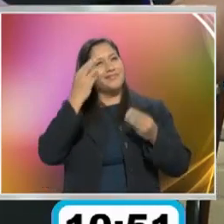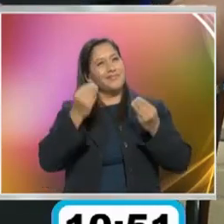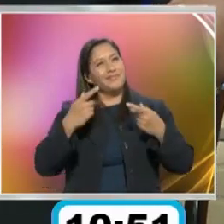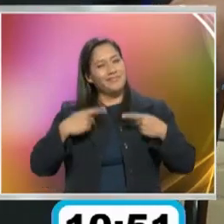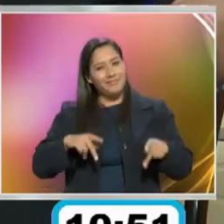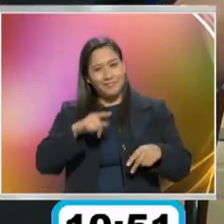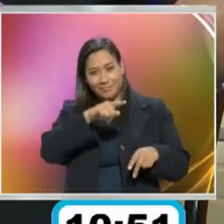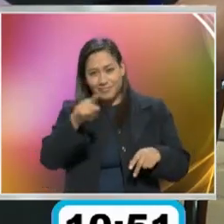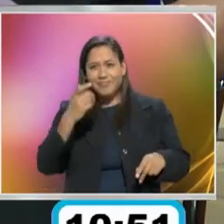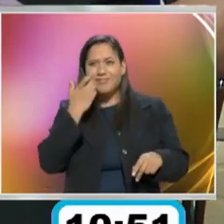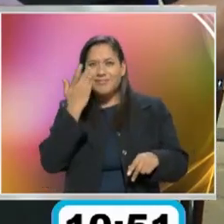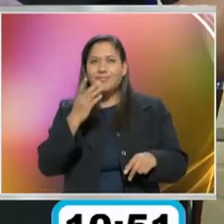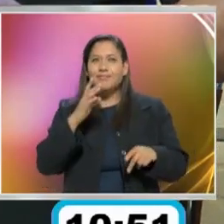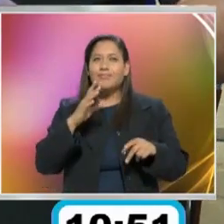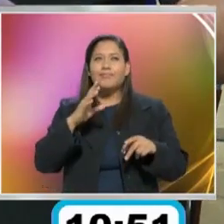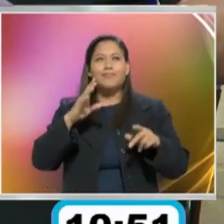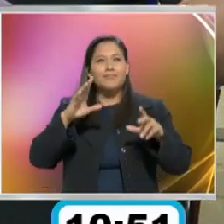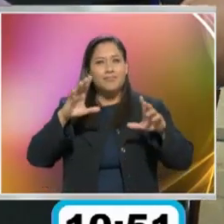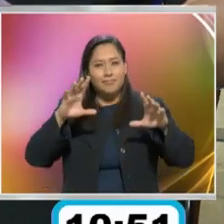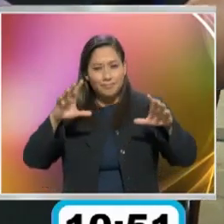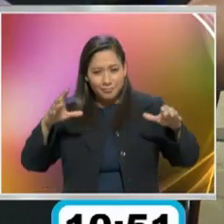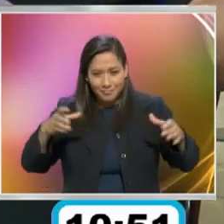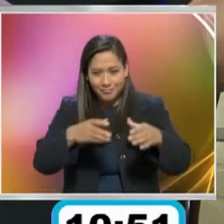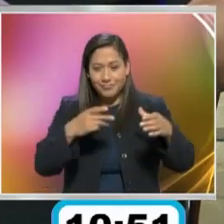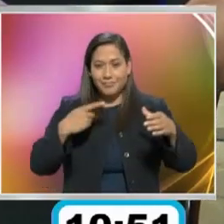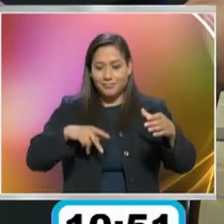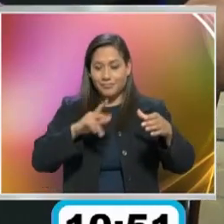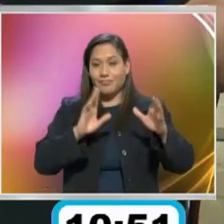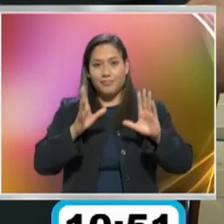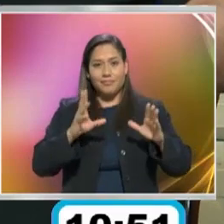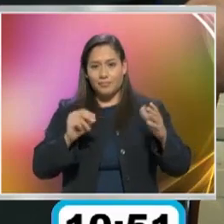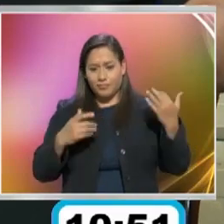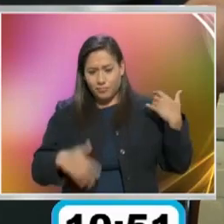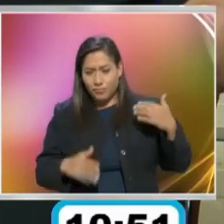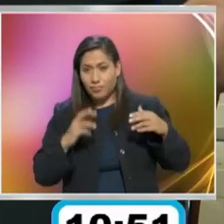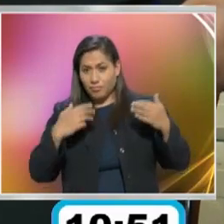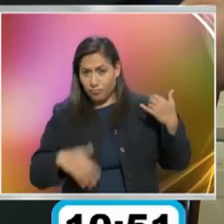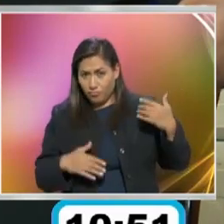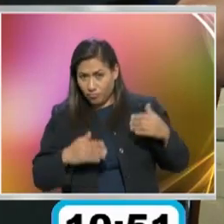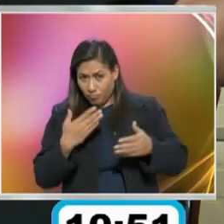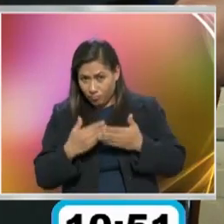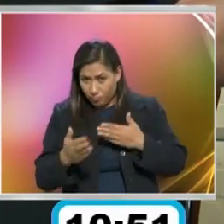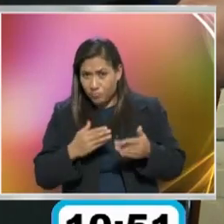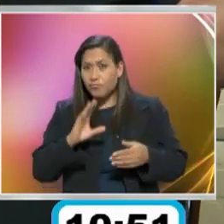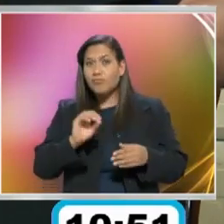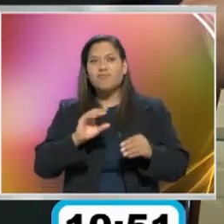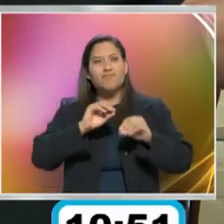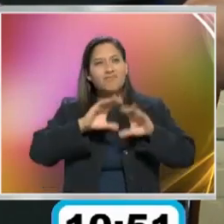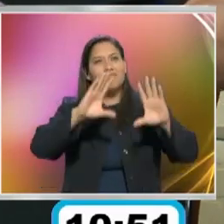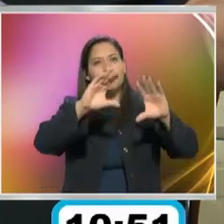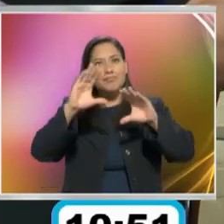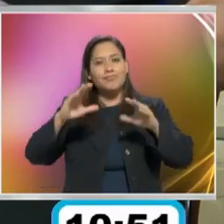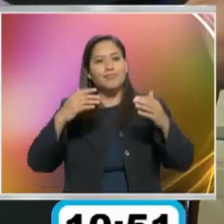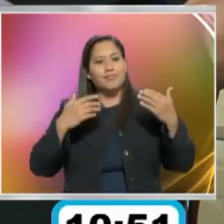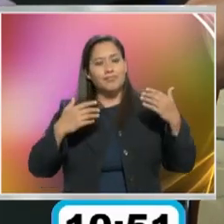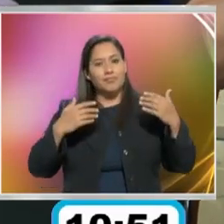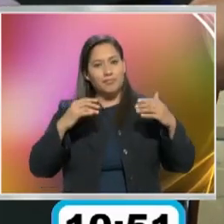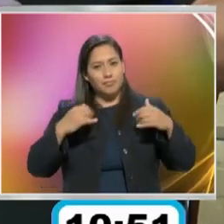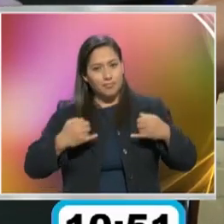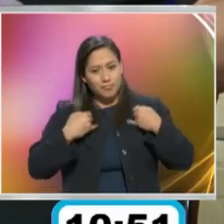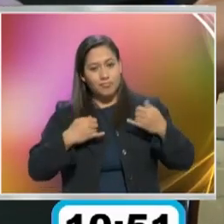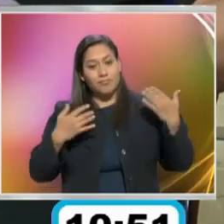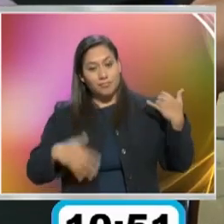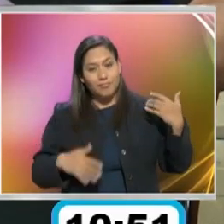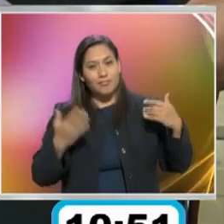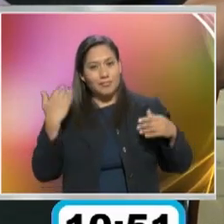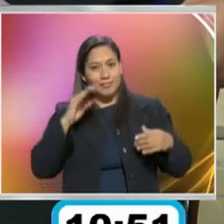¿Quieren ustedes atrapar un público que ya no escucha el rock actual o influenciar a los jóvenes a escuchar el rock que se